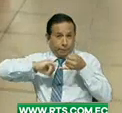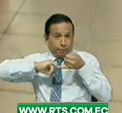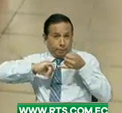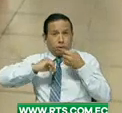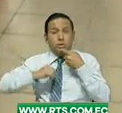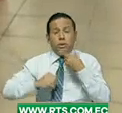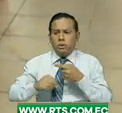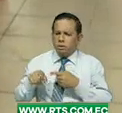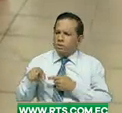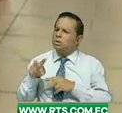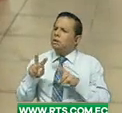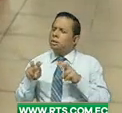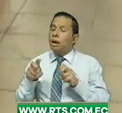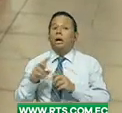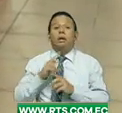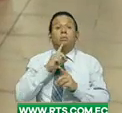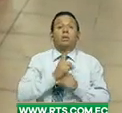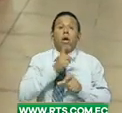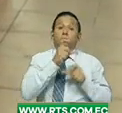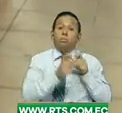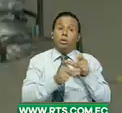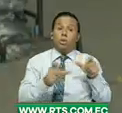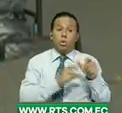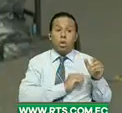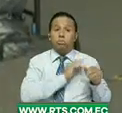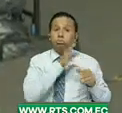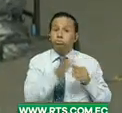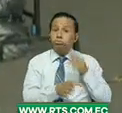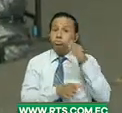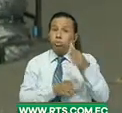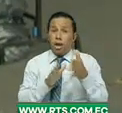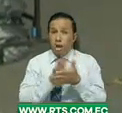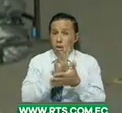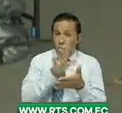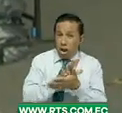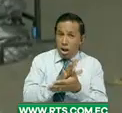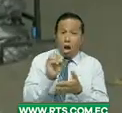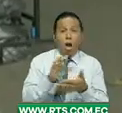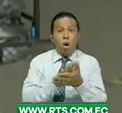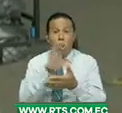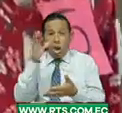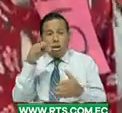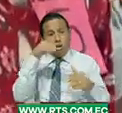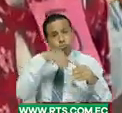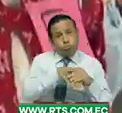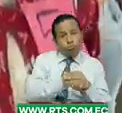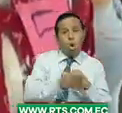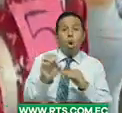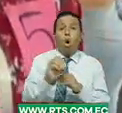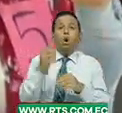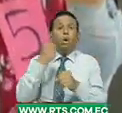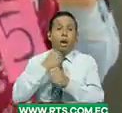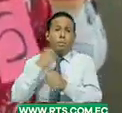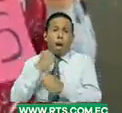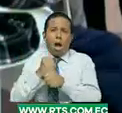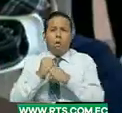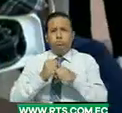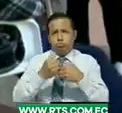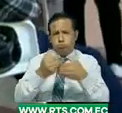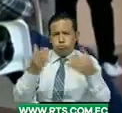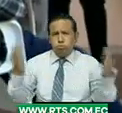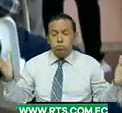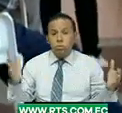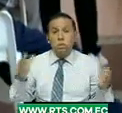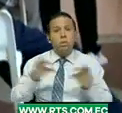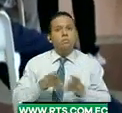que al incentivar el regreso paulatino y voluntario a las aulas y la reactivación económica de todos los sectores productivos, la prioridad es alcanzar una